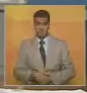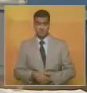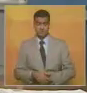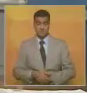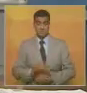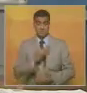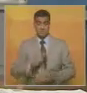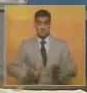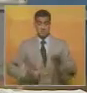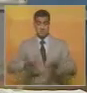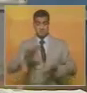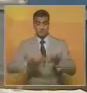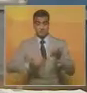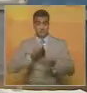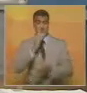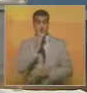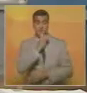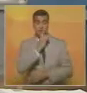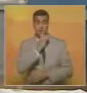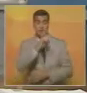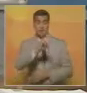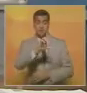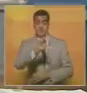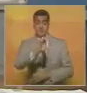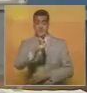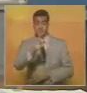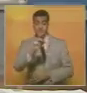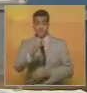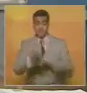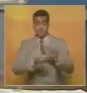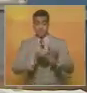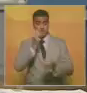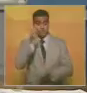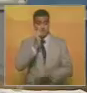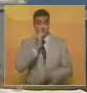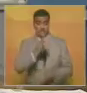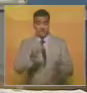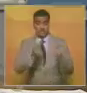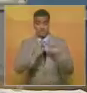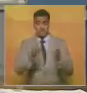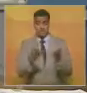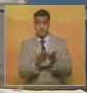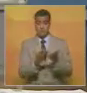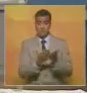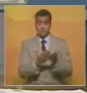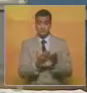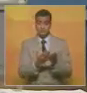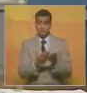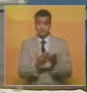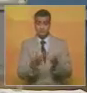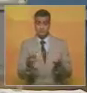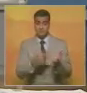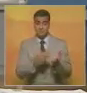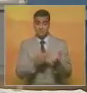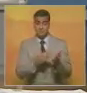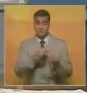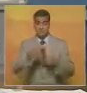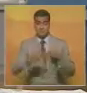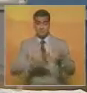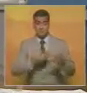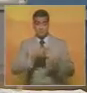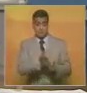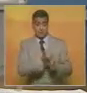La presidenta del Tribunal Supremo de Justicia, la magistrada Luisa Estela Morales, realizó este sábado un encuentro con los estudiantes que participarán en el programa